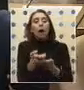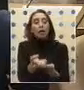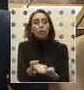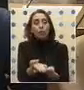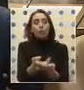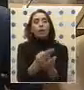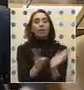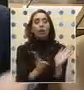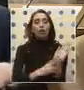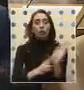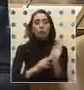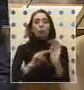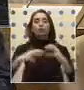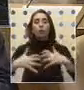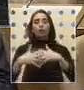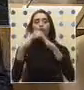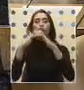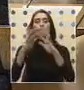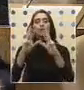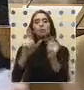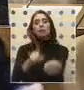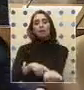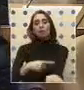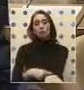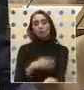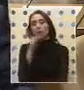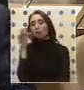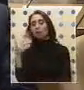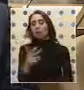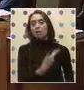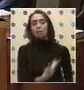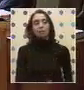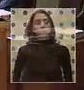a través de nuestros impuestos a fortalecer la familia. He dicho, señor Presidente.